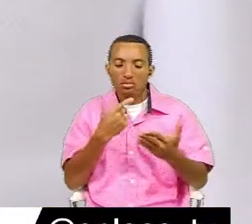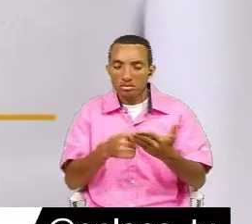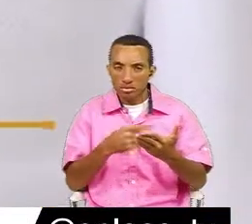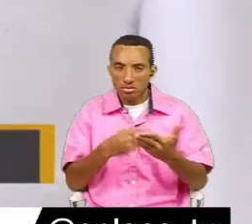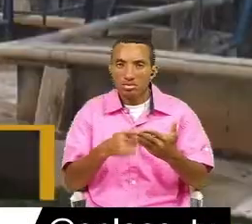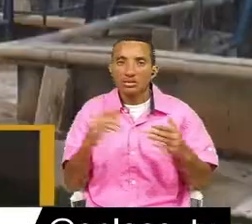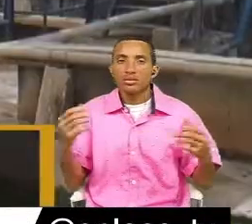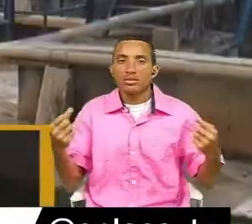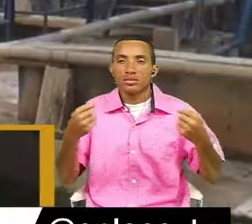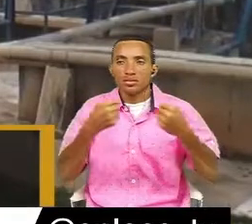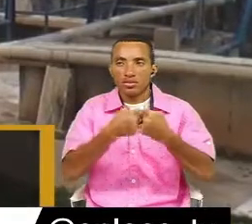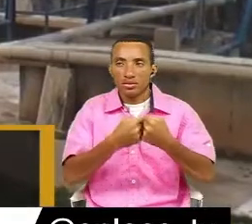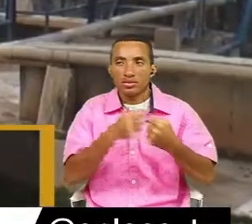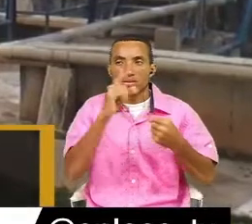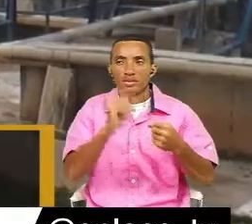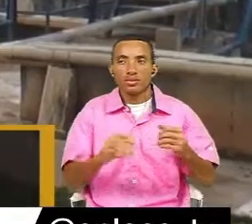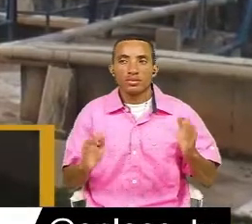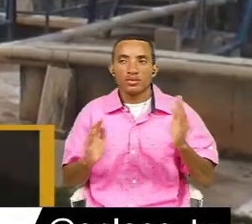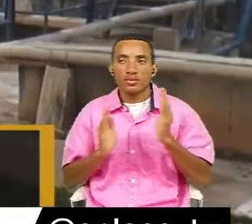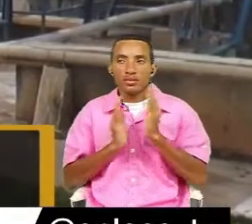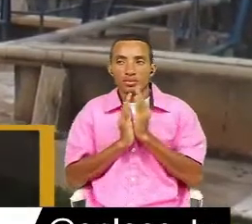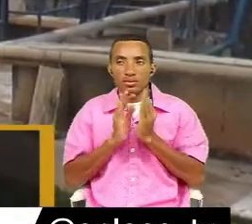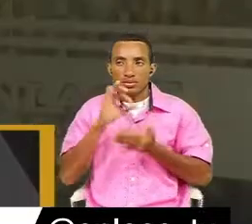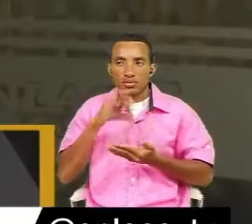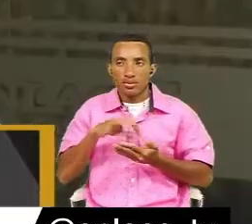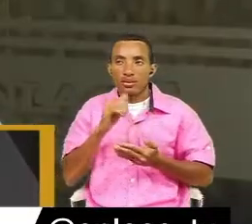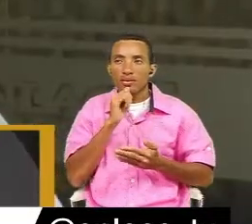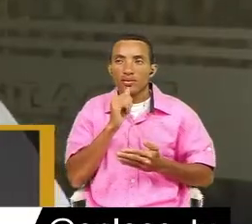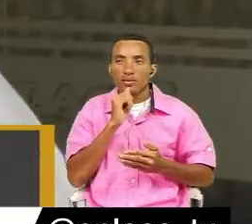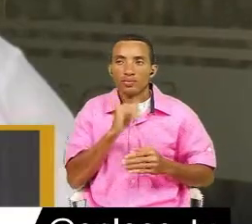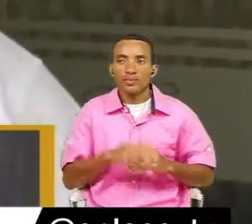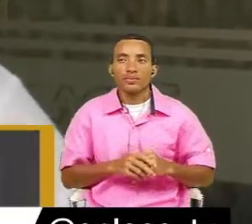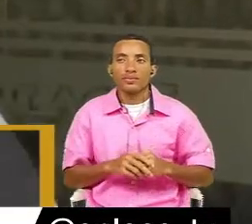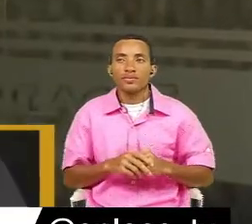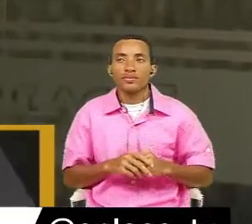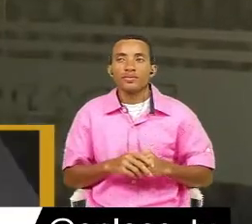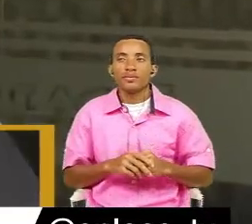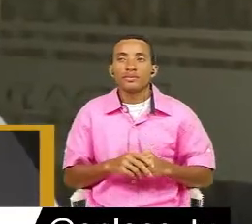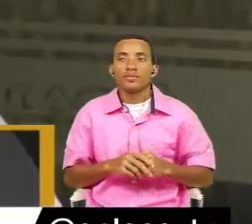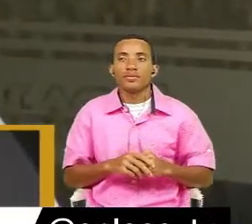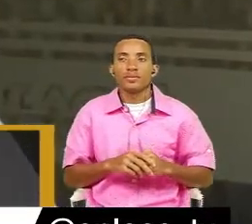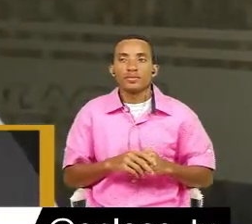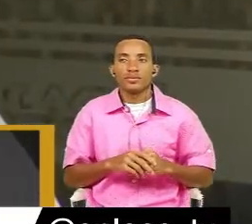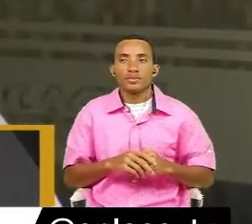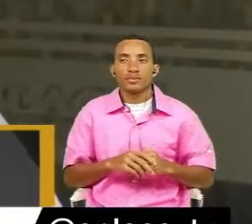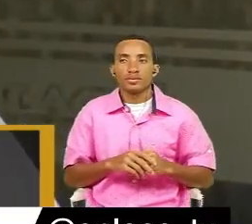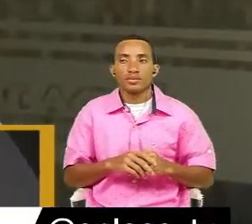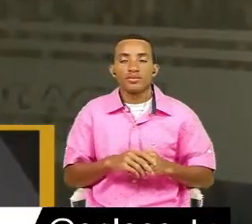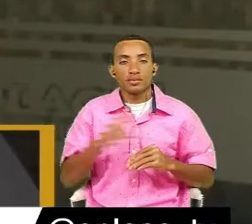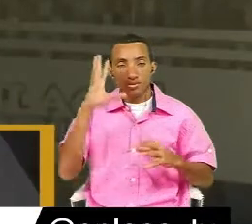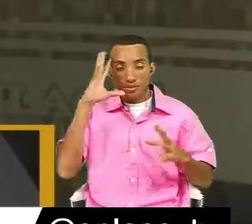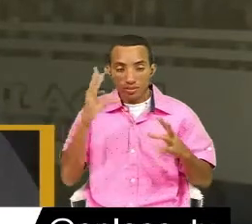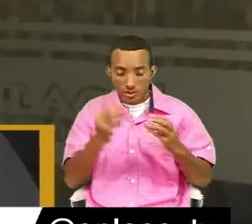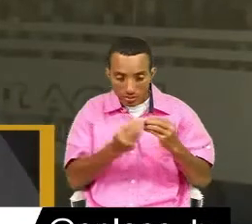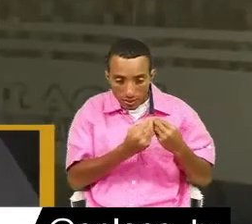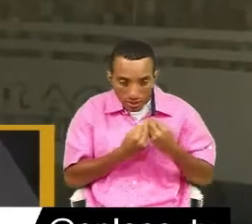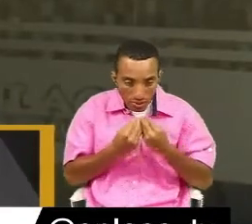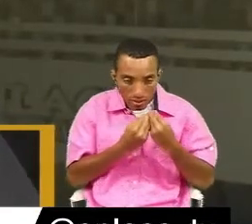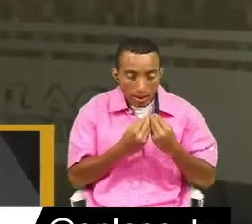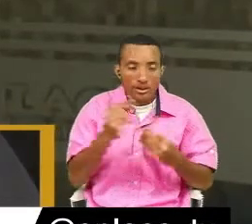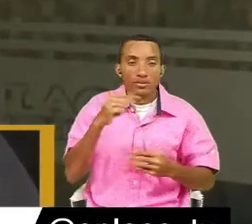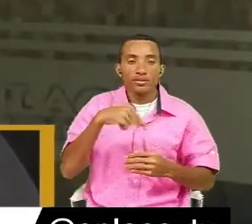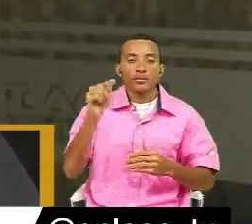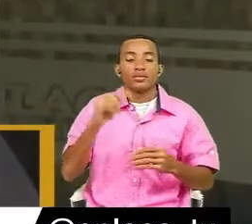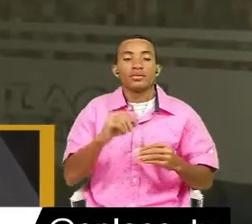de la empresa Aguas de Barranca Bermeja. Seguro porque se aprobó mediante acuerdo en el Consejo Municipal, se aprobó el